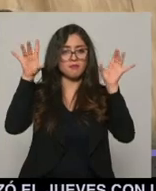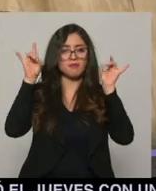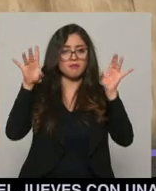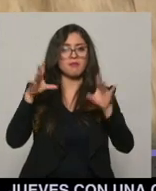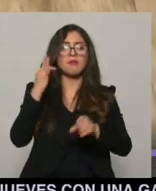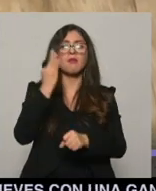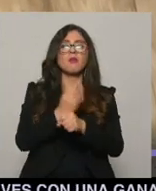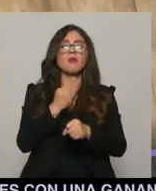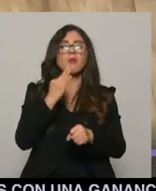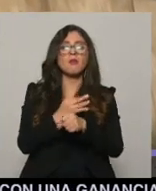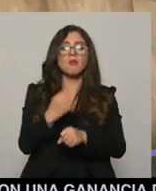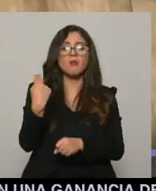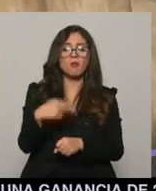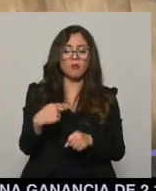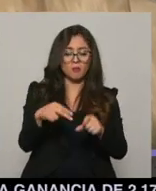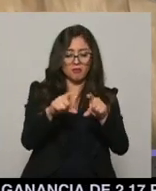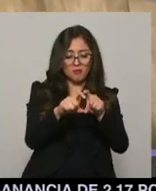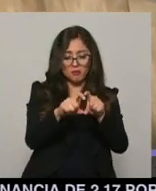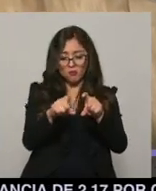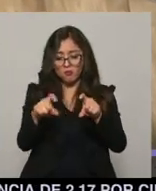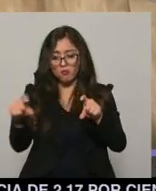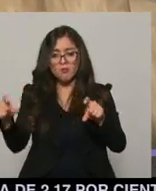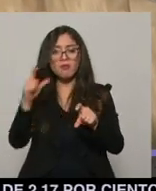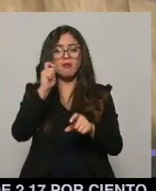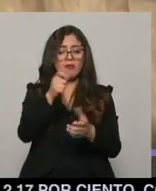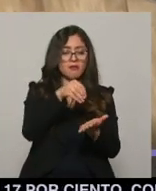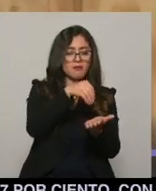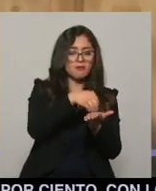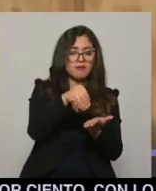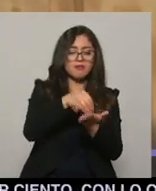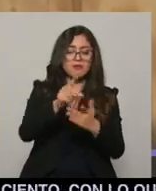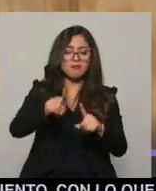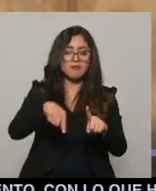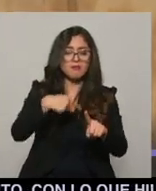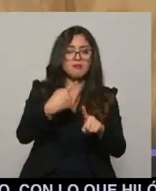dicen: cerdos violadores. Fue el Estado,